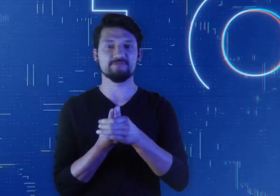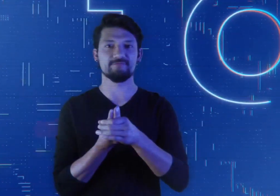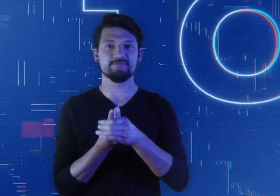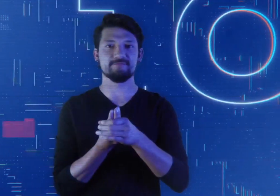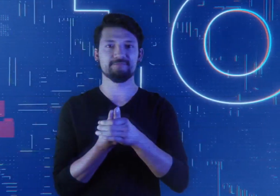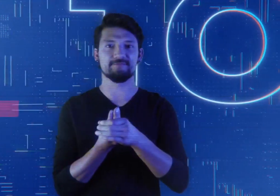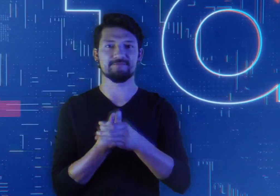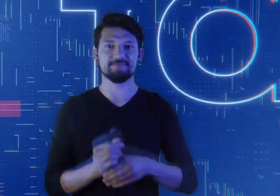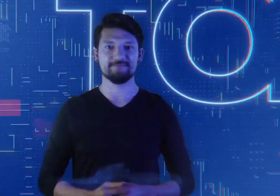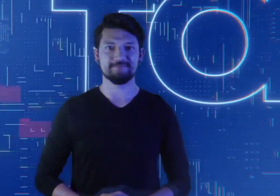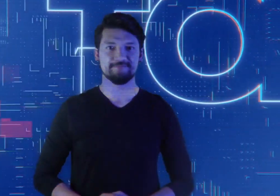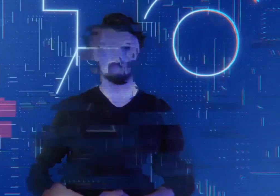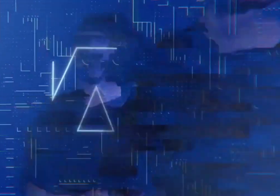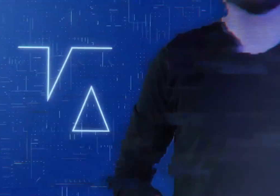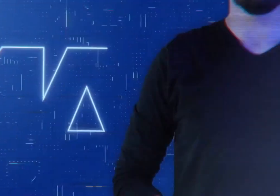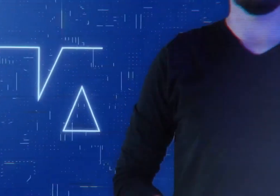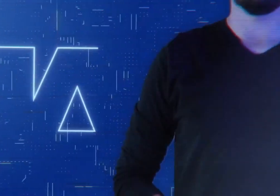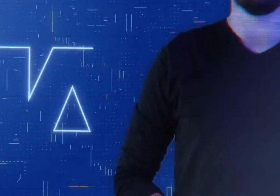Inclusión